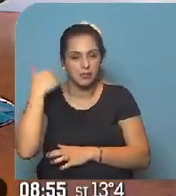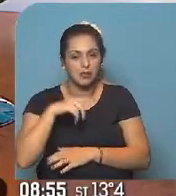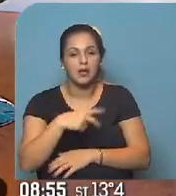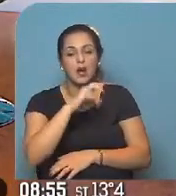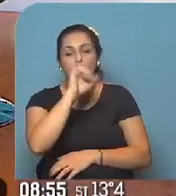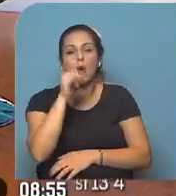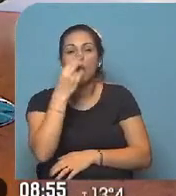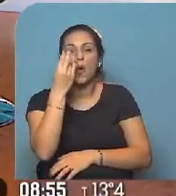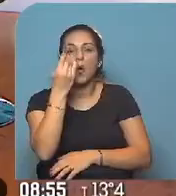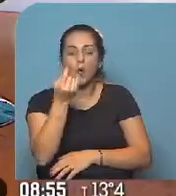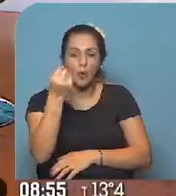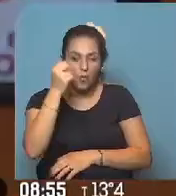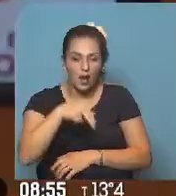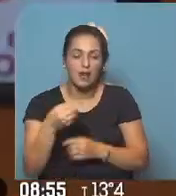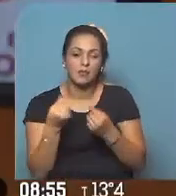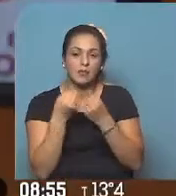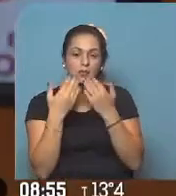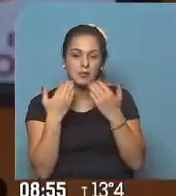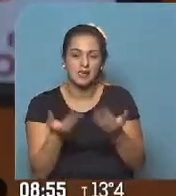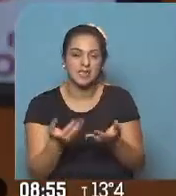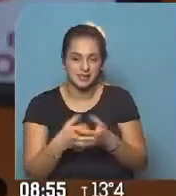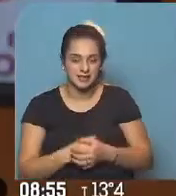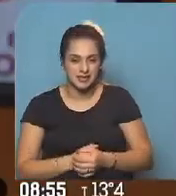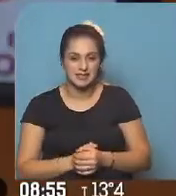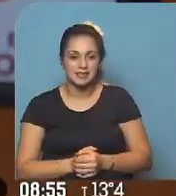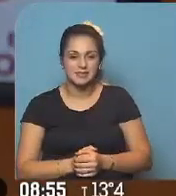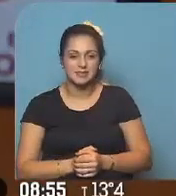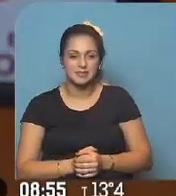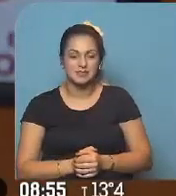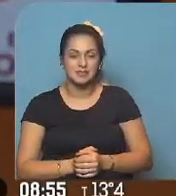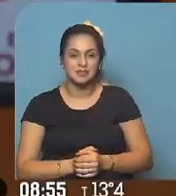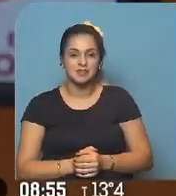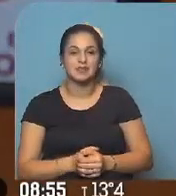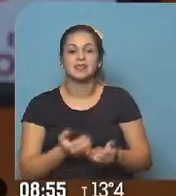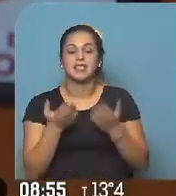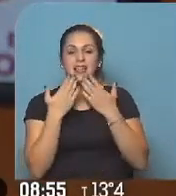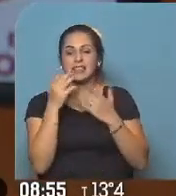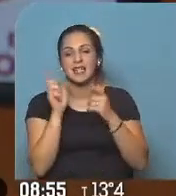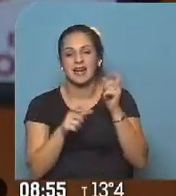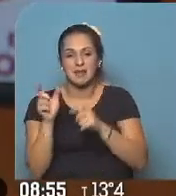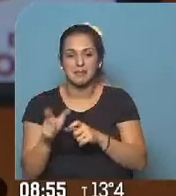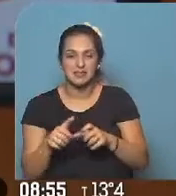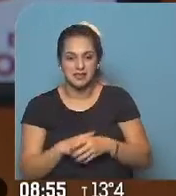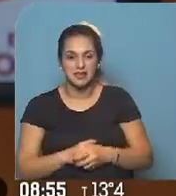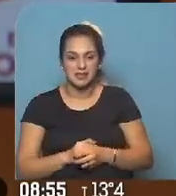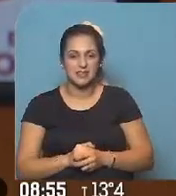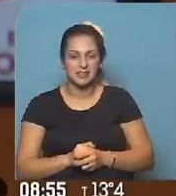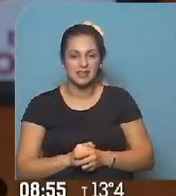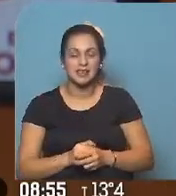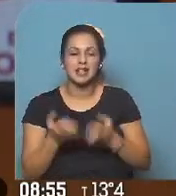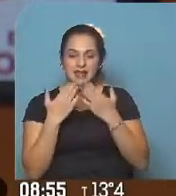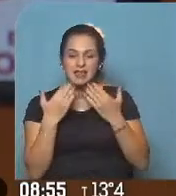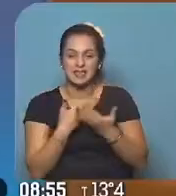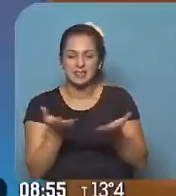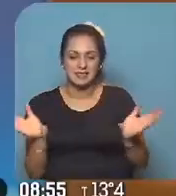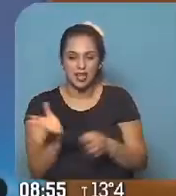Juan, muchas gracias. No, por favor, Karin, muchas gracias y gracias a las personas que me escucharon. Por favor. Muchas gracias a todos